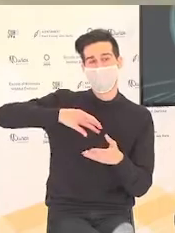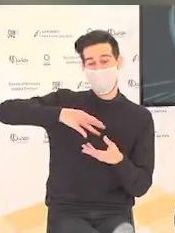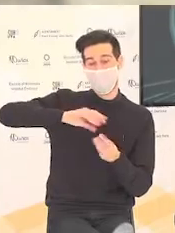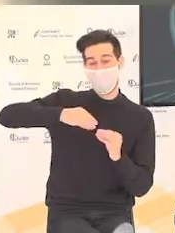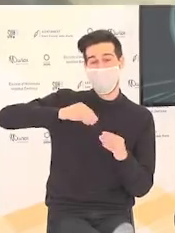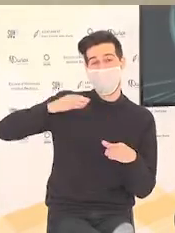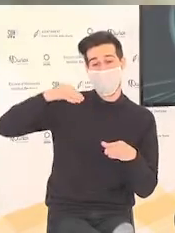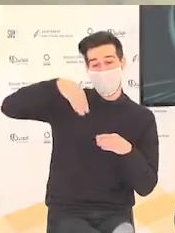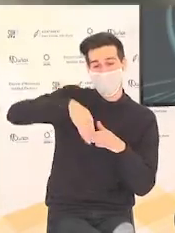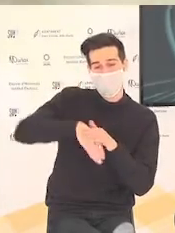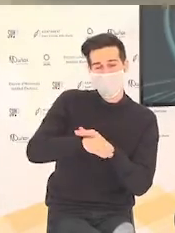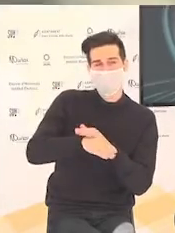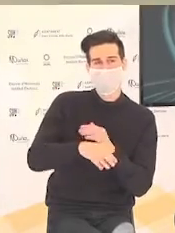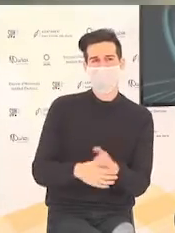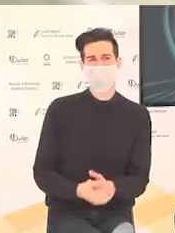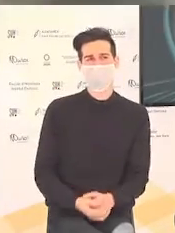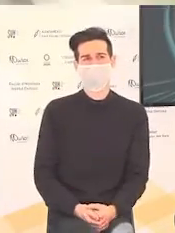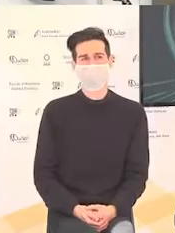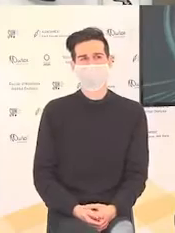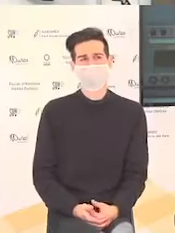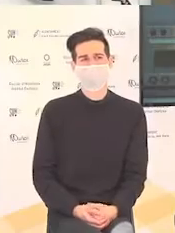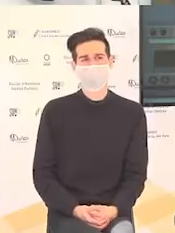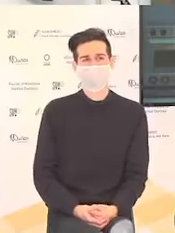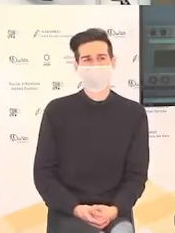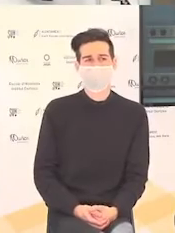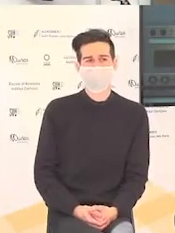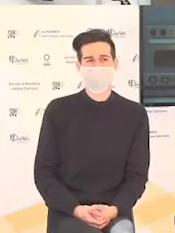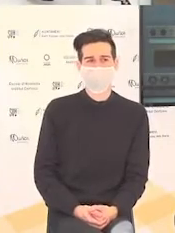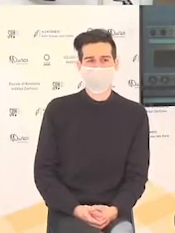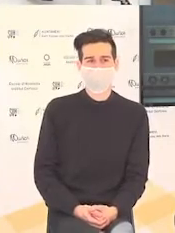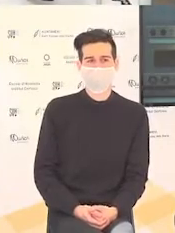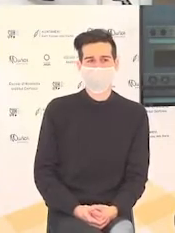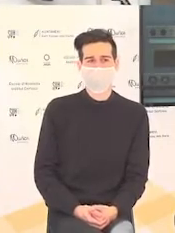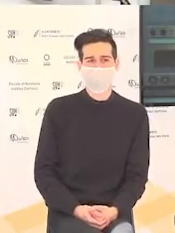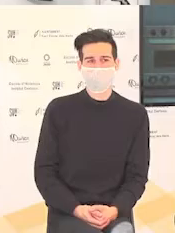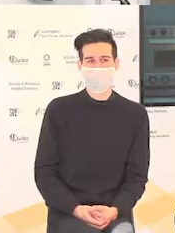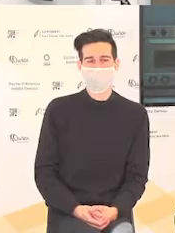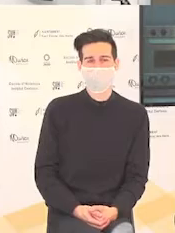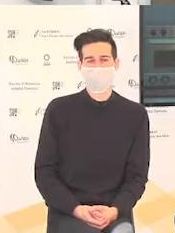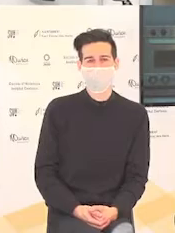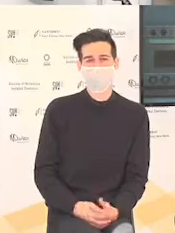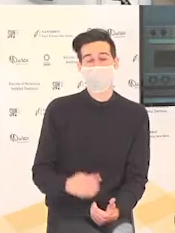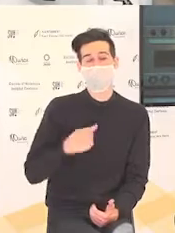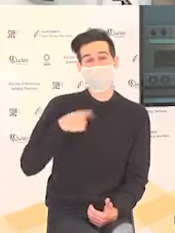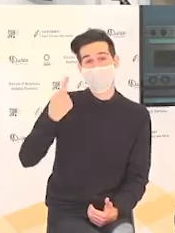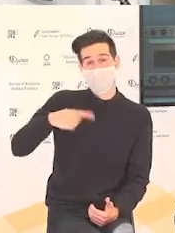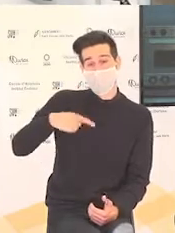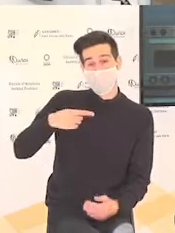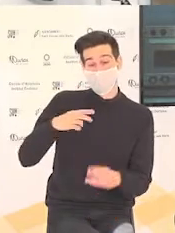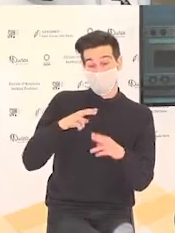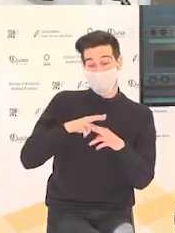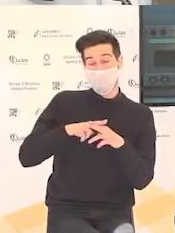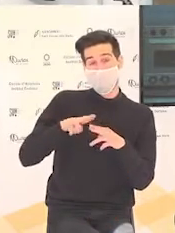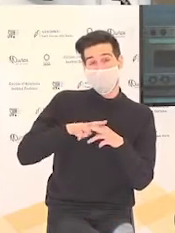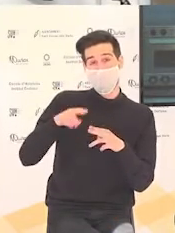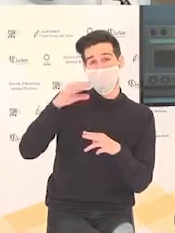After that, I've also got some coconut shavings here. Tengo también estas cortezas o estas peladuras de